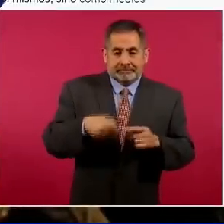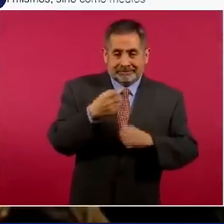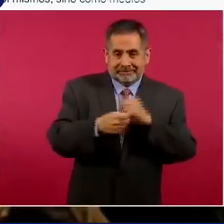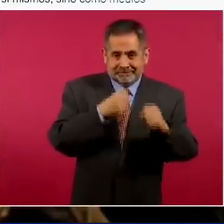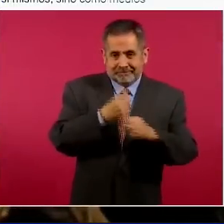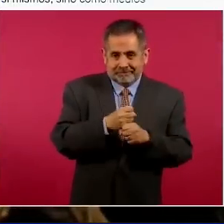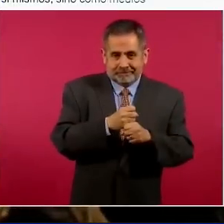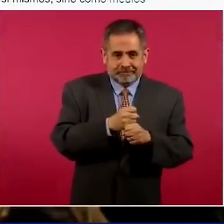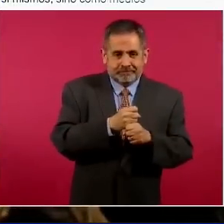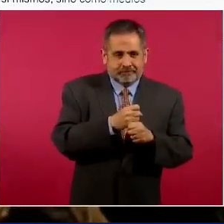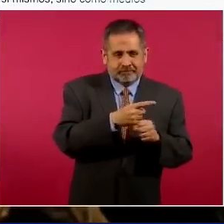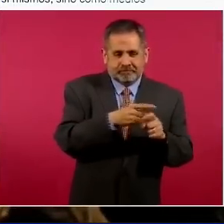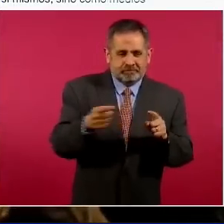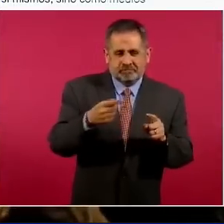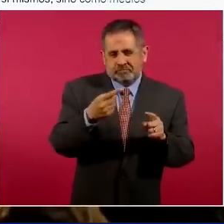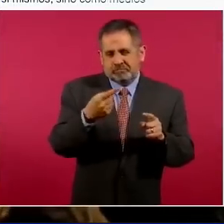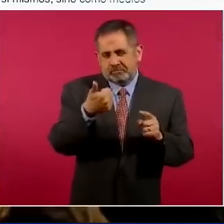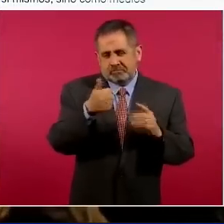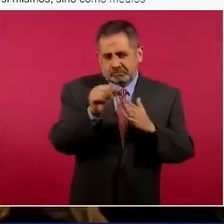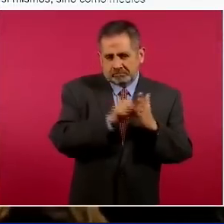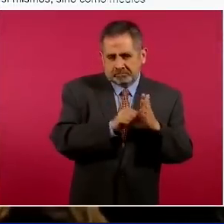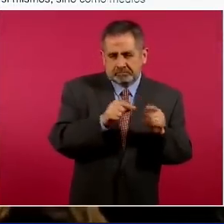año